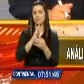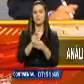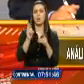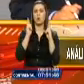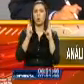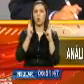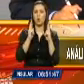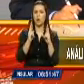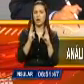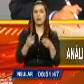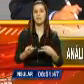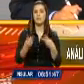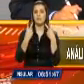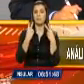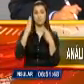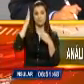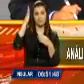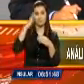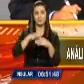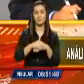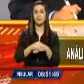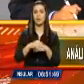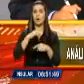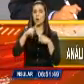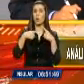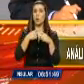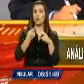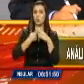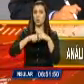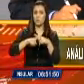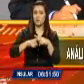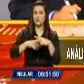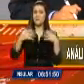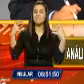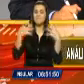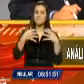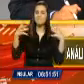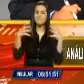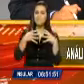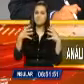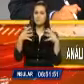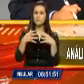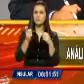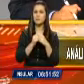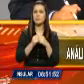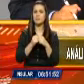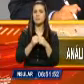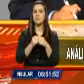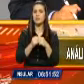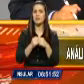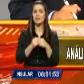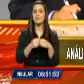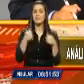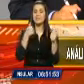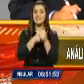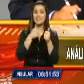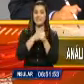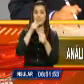ojalá sobreviviremos. Cuando comienza el ataque, que acerca de 100 metros de donde yo